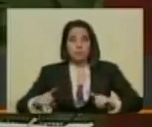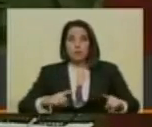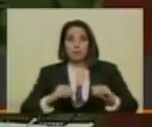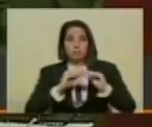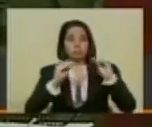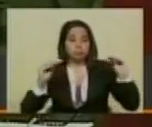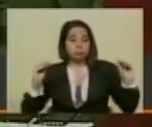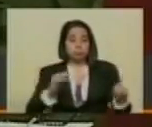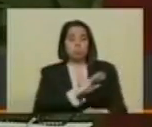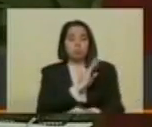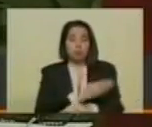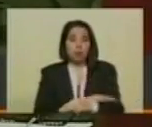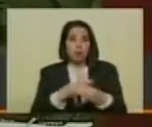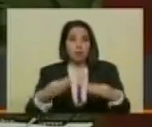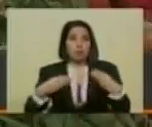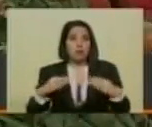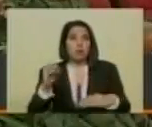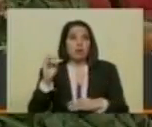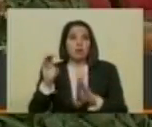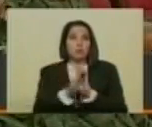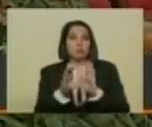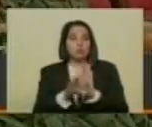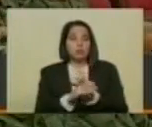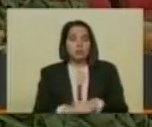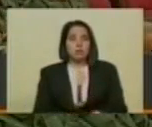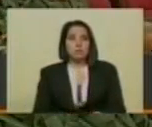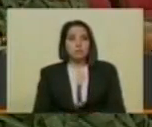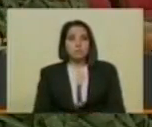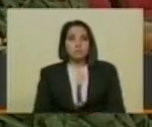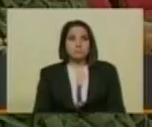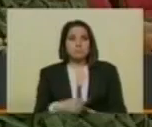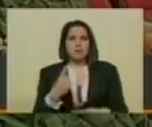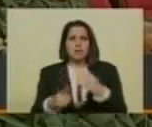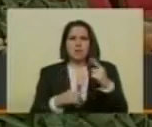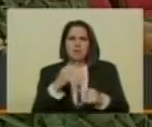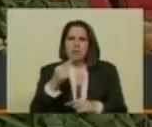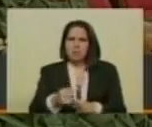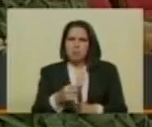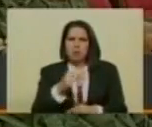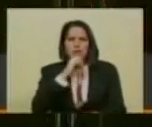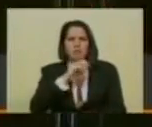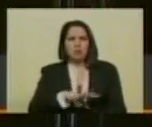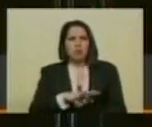Popular Constituyente. Luego la historia es conocida.